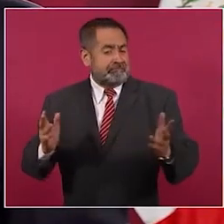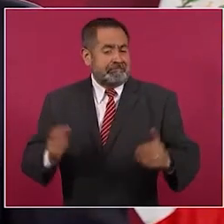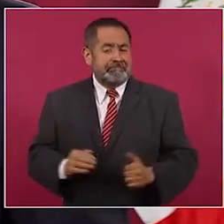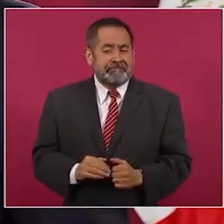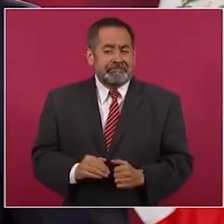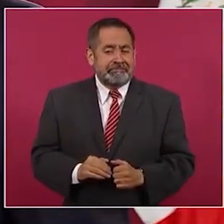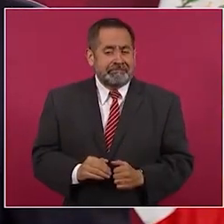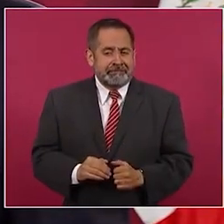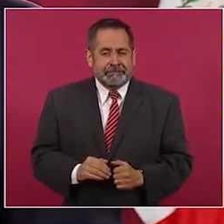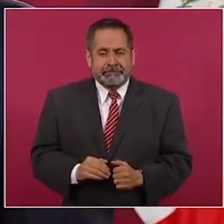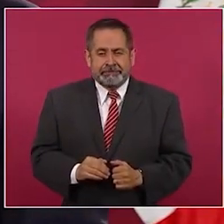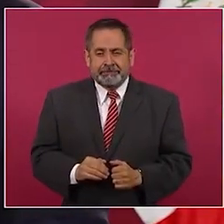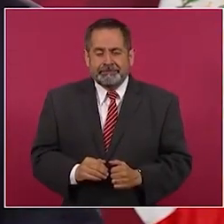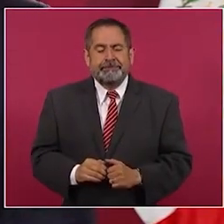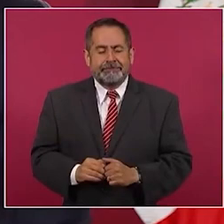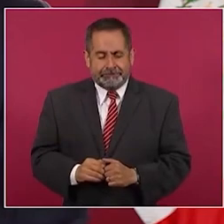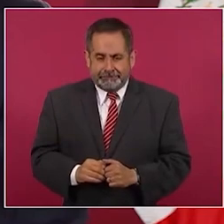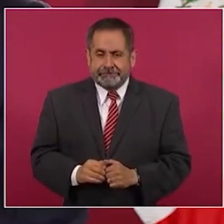Entonces fue